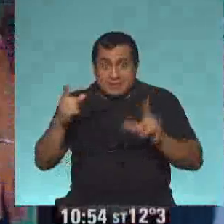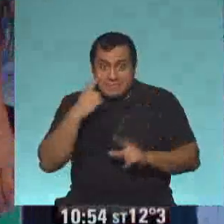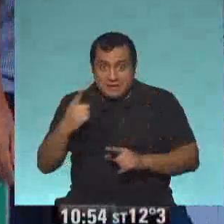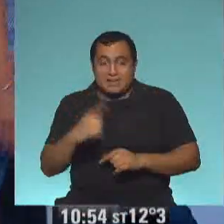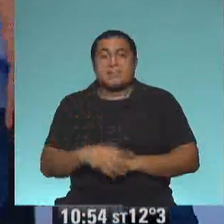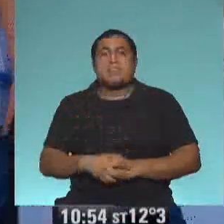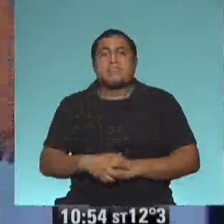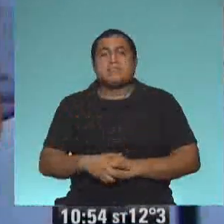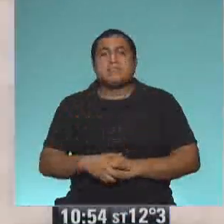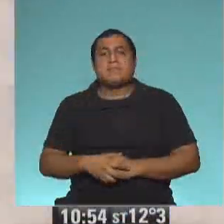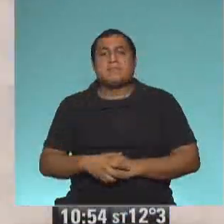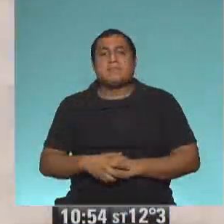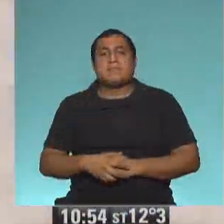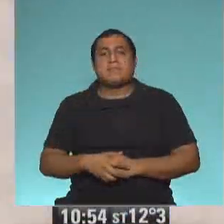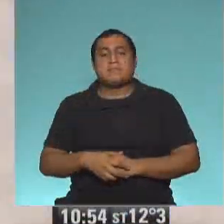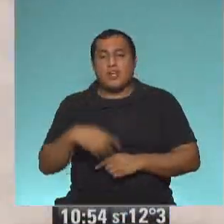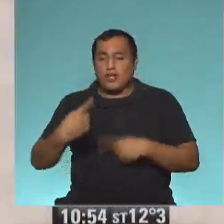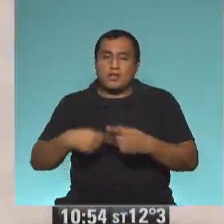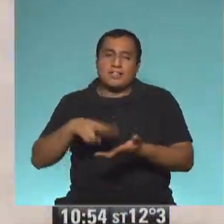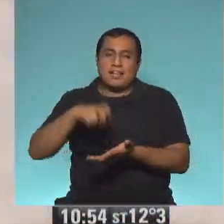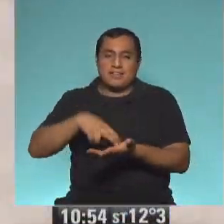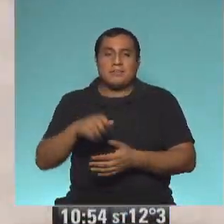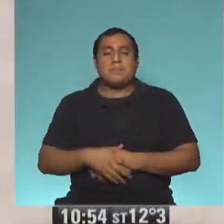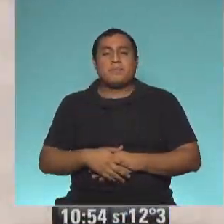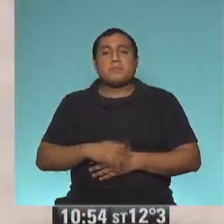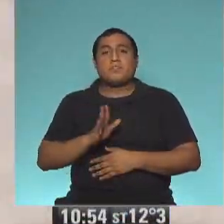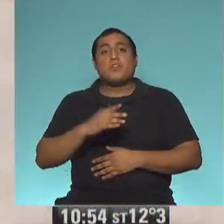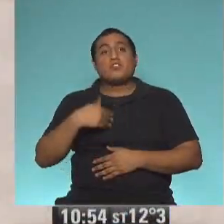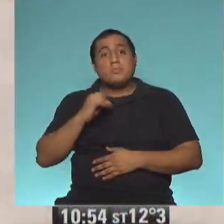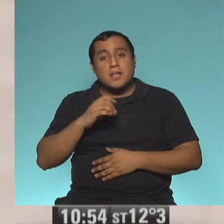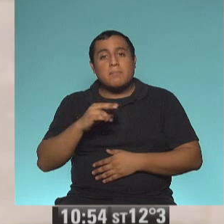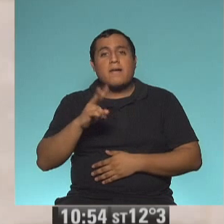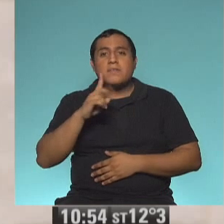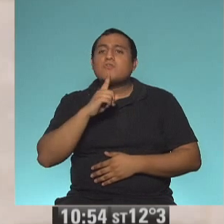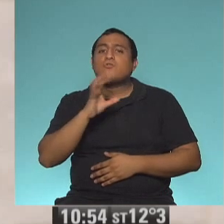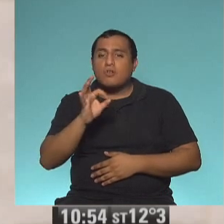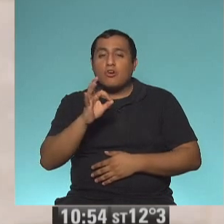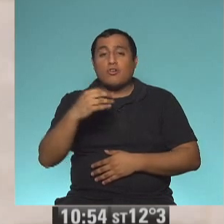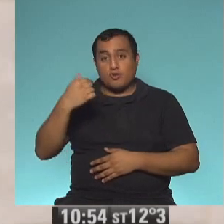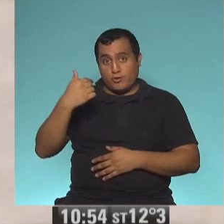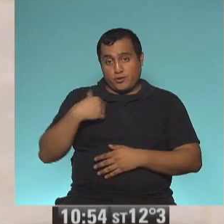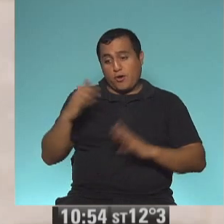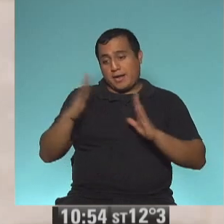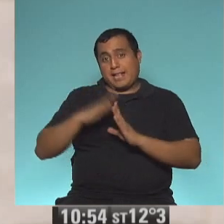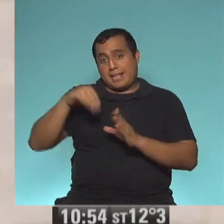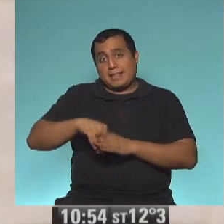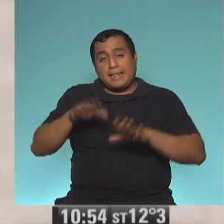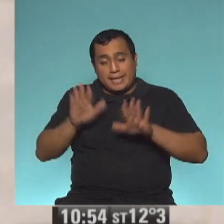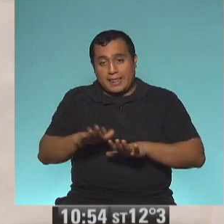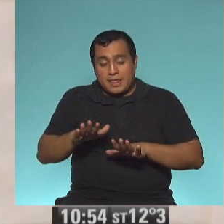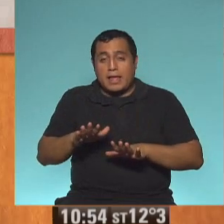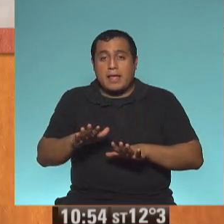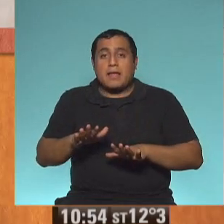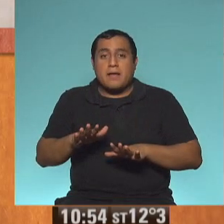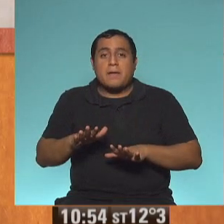contarnos Vito. Nosotros seguimos saltando. Hola, yo me llamo Vito. Y estoy pasando la cuarentena, bueno,